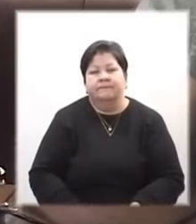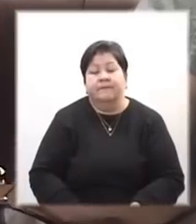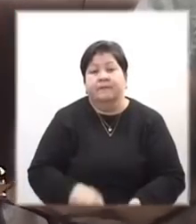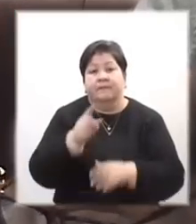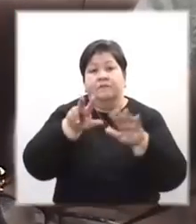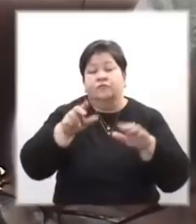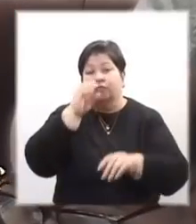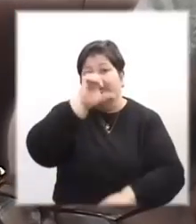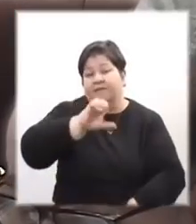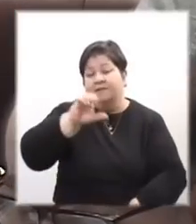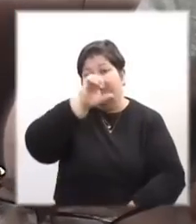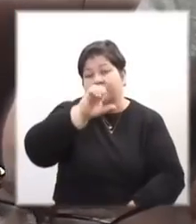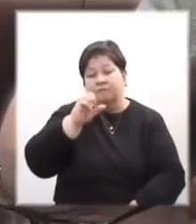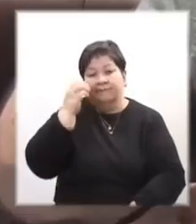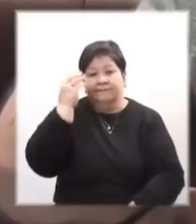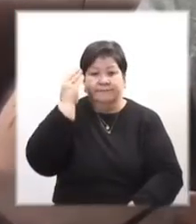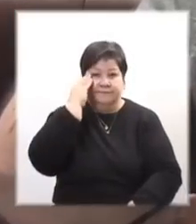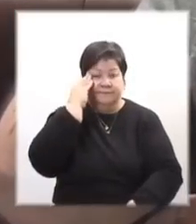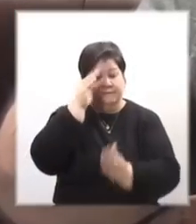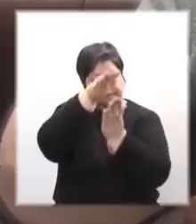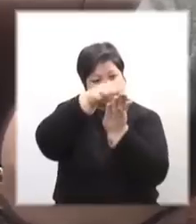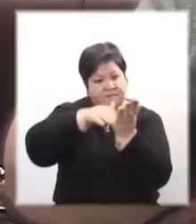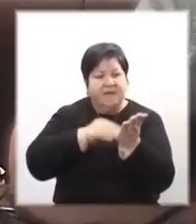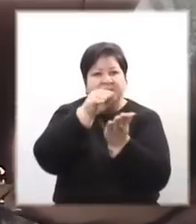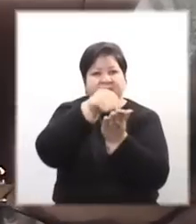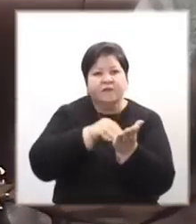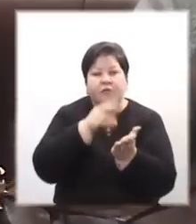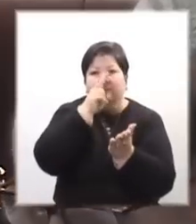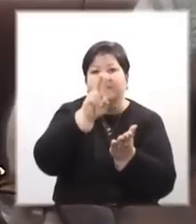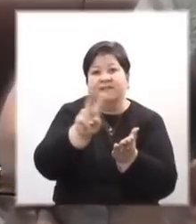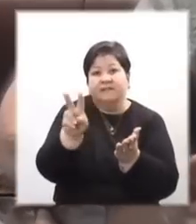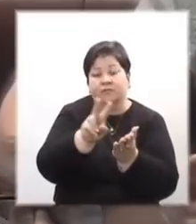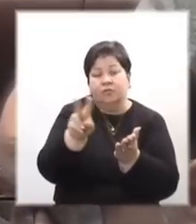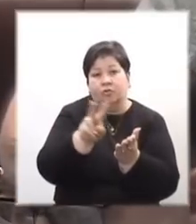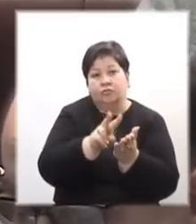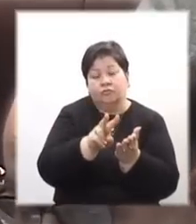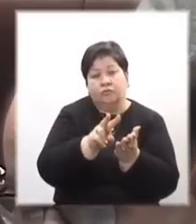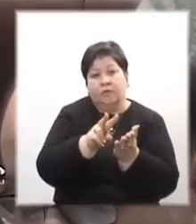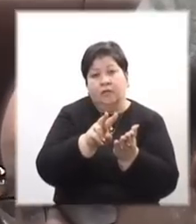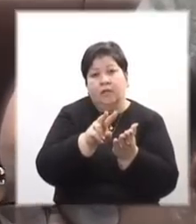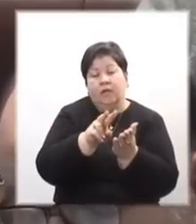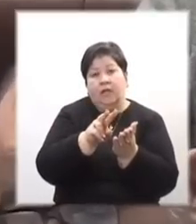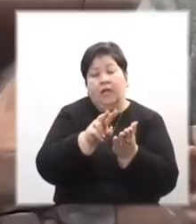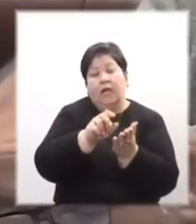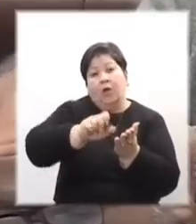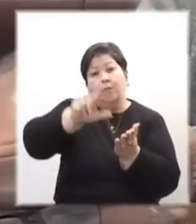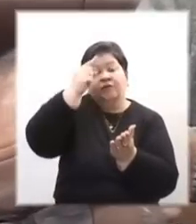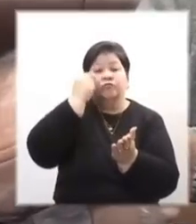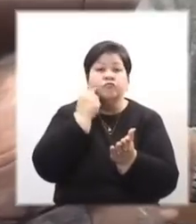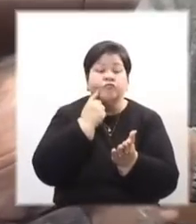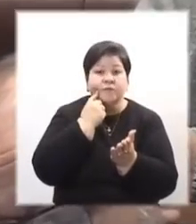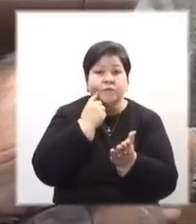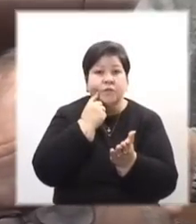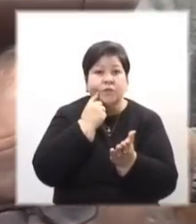El 18 de enero, cuando se conocieron los datos del 2022, luego de presentar las cifras de aumento,